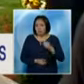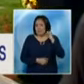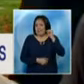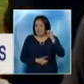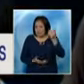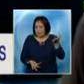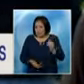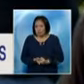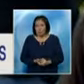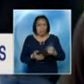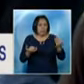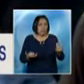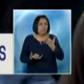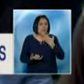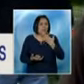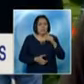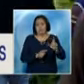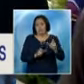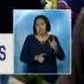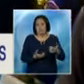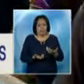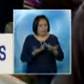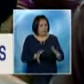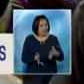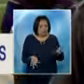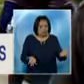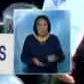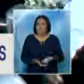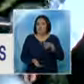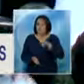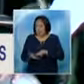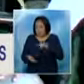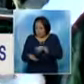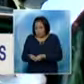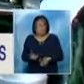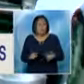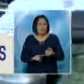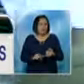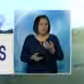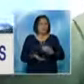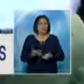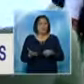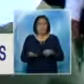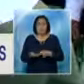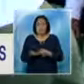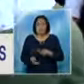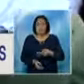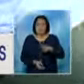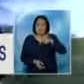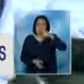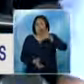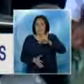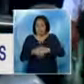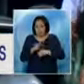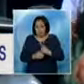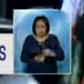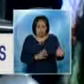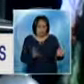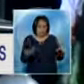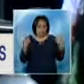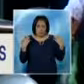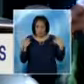tienen, en este caso, los deudos, a una pensión, a una indemnización y a un ascenso cada 5 años. Por ese lado, en la parte administrativa. Y en la